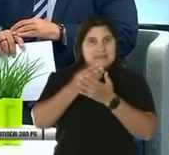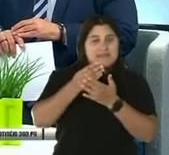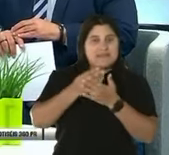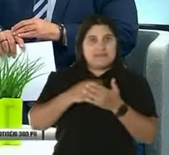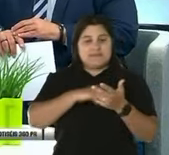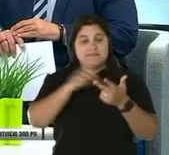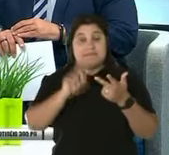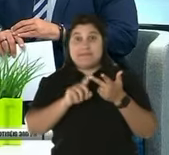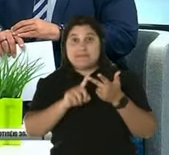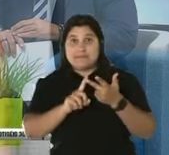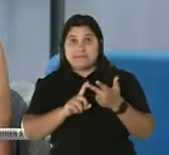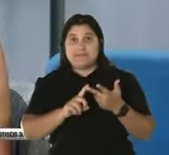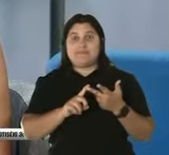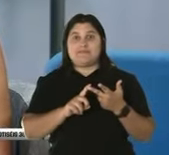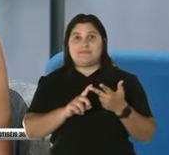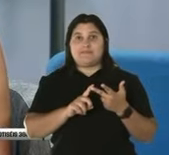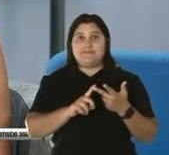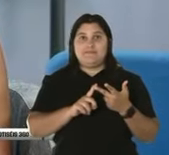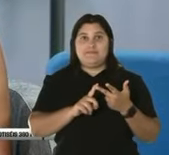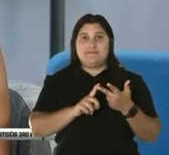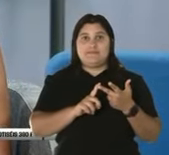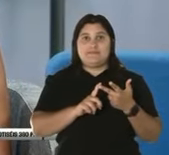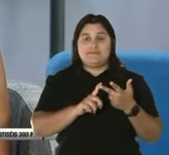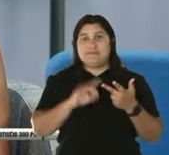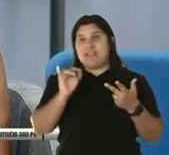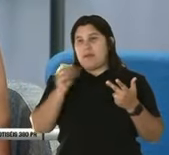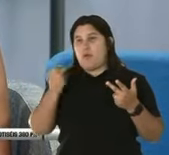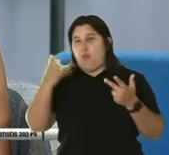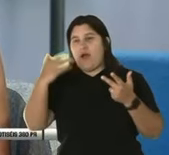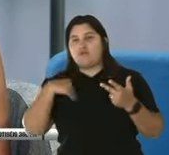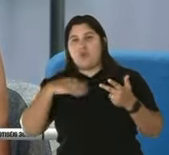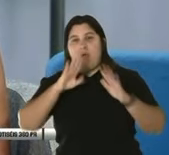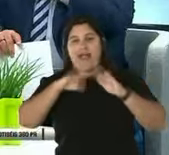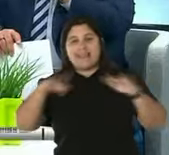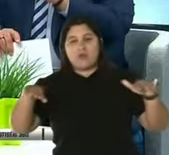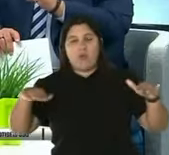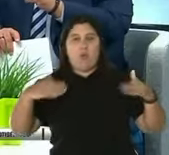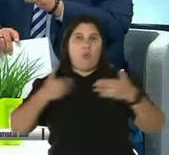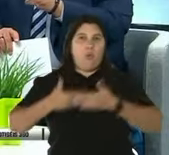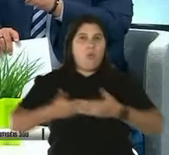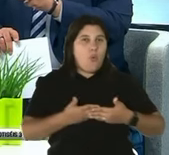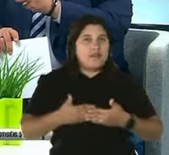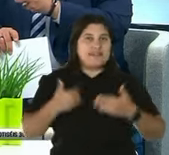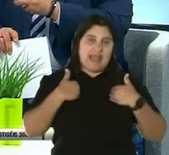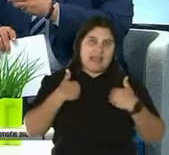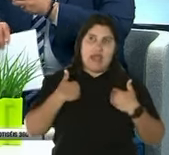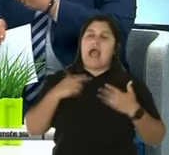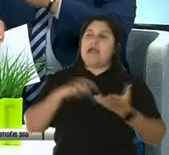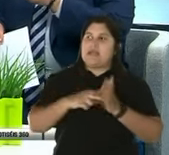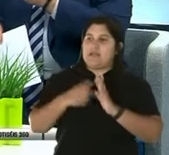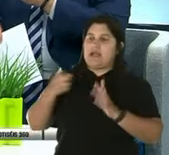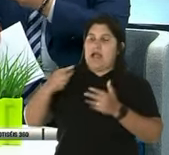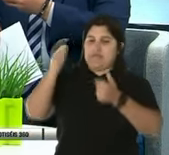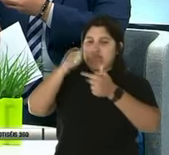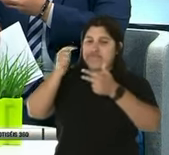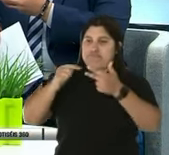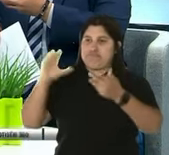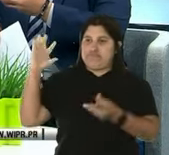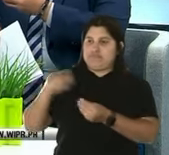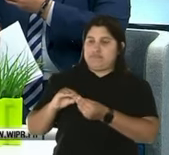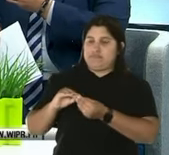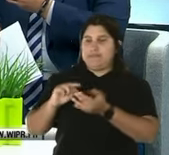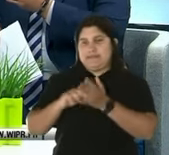y adicional este la cantidad de hijos que tenga todos esos elementos pues representa lo que finalmente